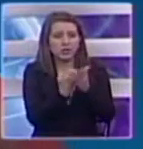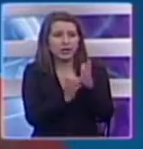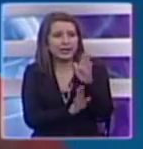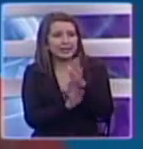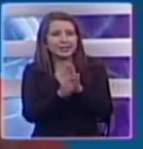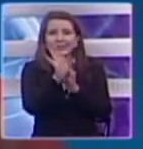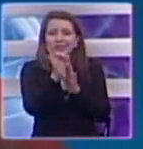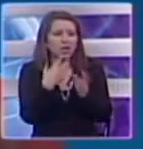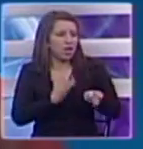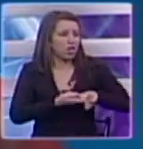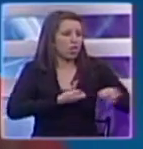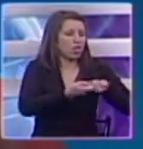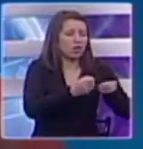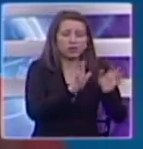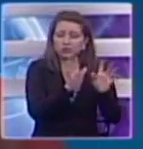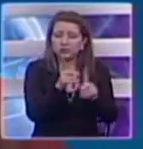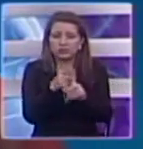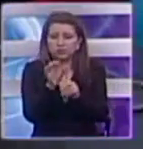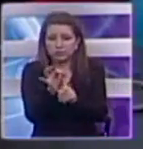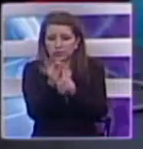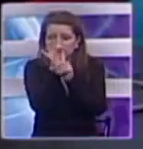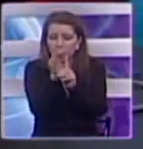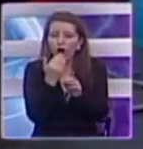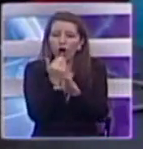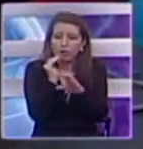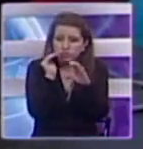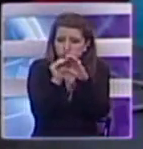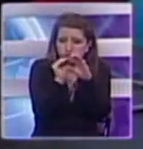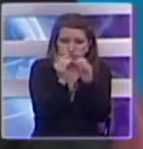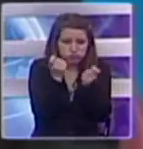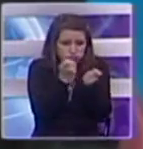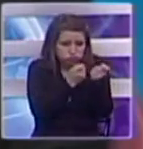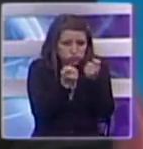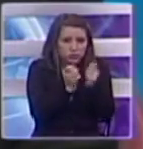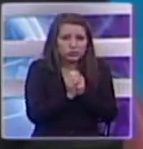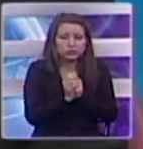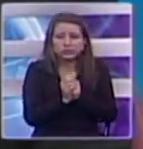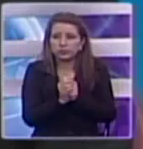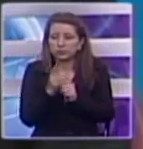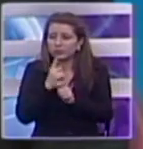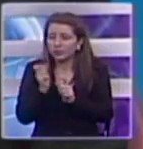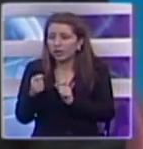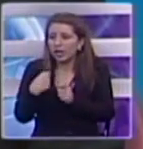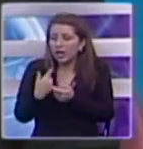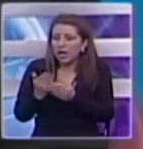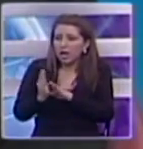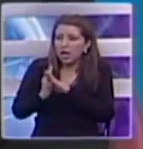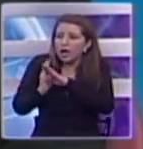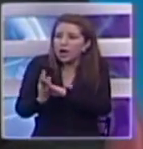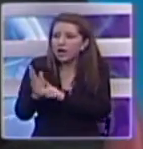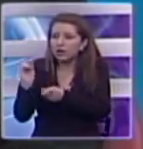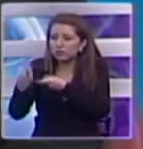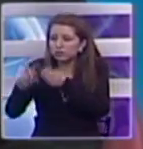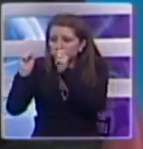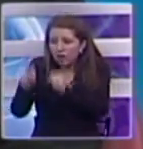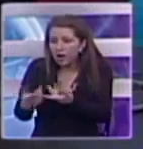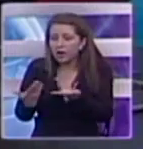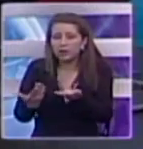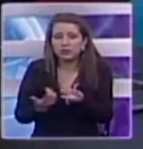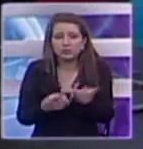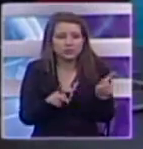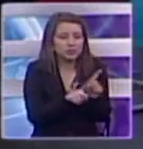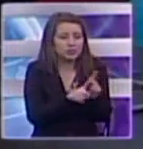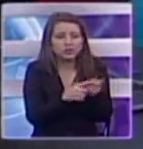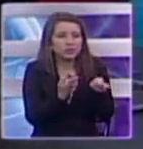que priorizar las inversiones. Bueno, es lo que se dice en el argot popular, uno se arropa hasta donde puede, ¿no? Mire, es que la economía del país es similar a la